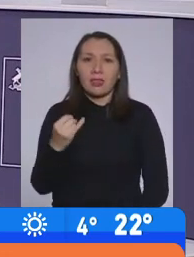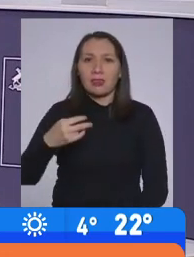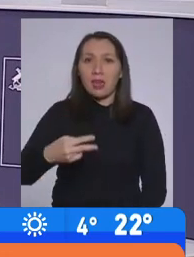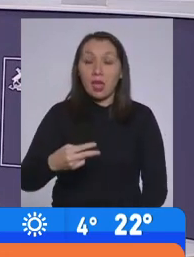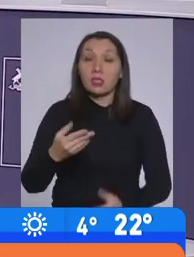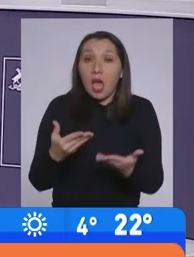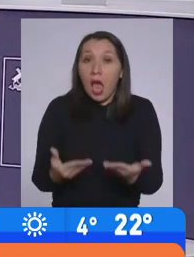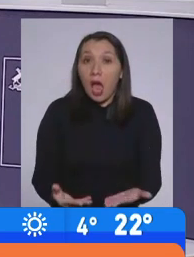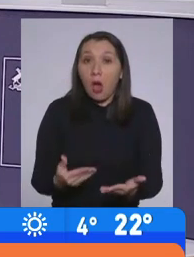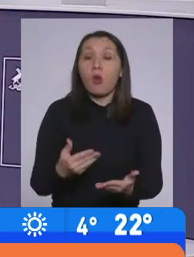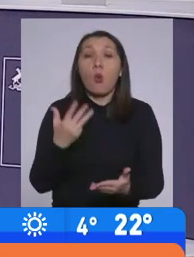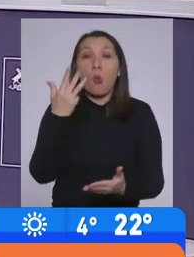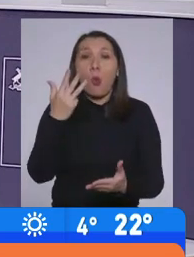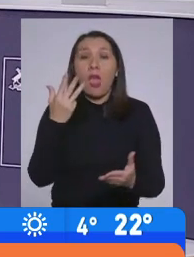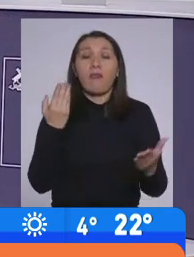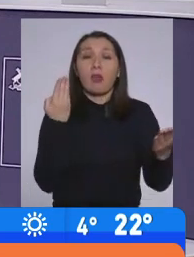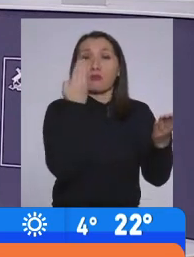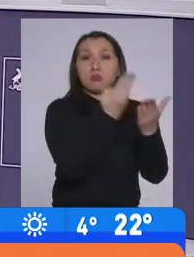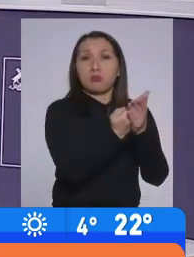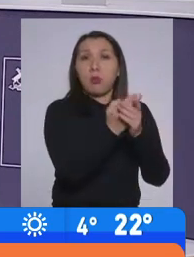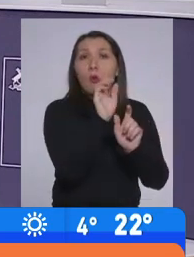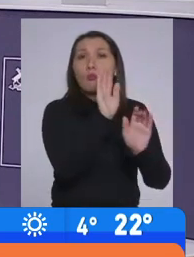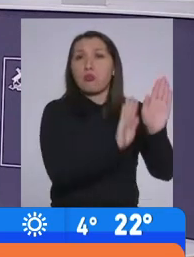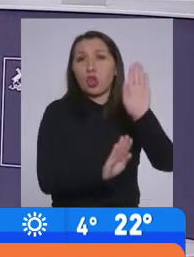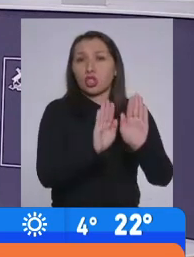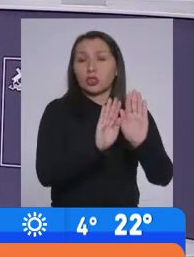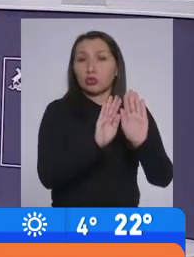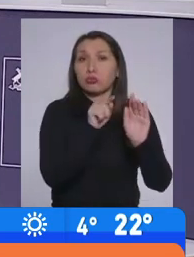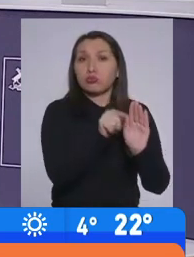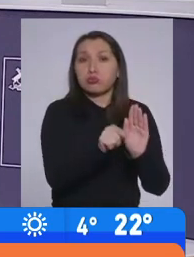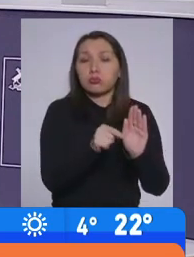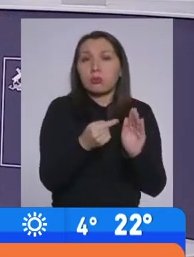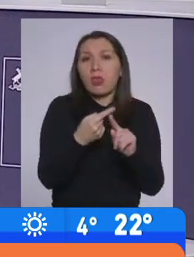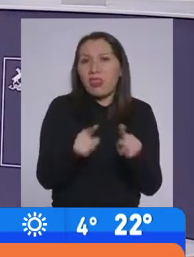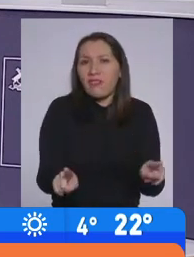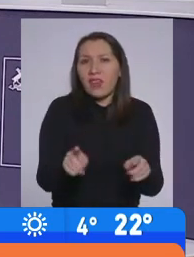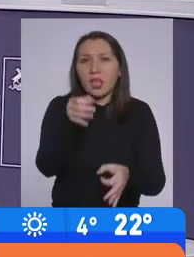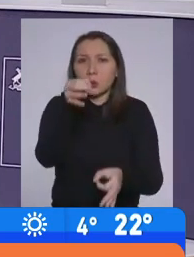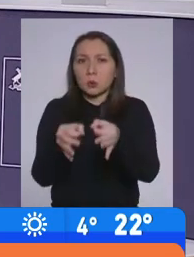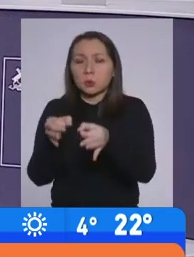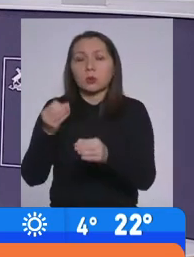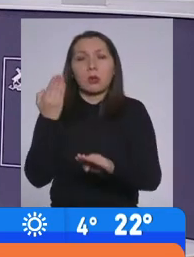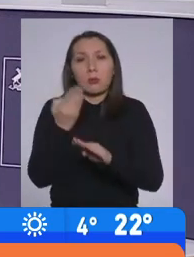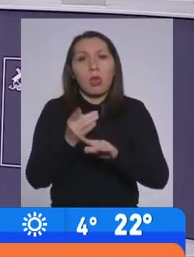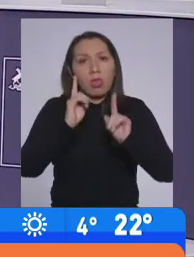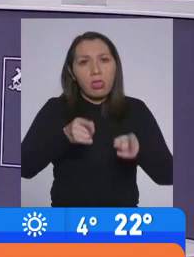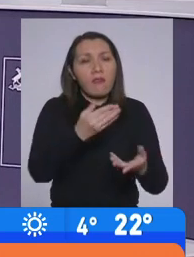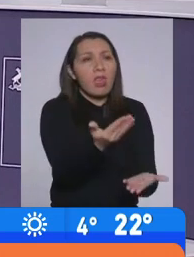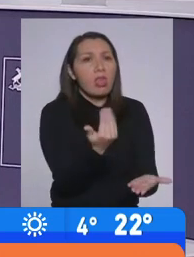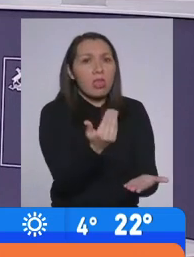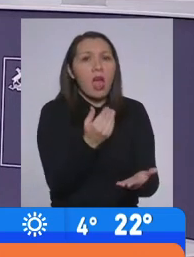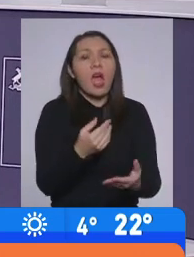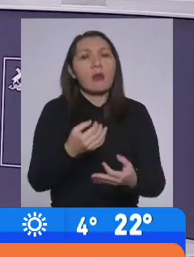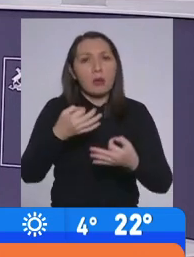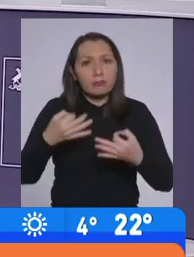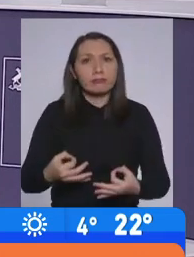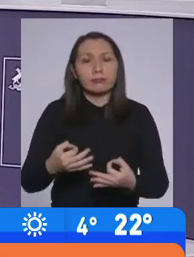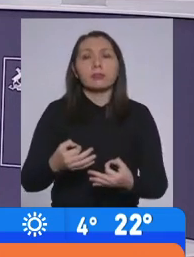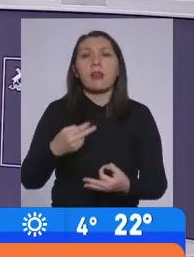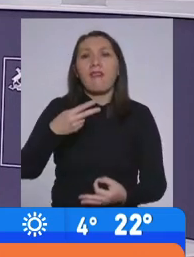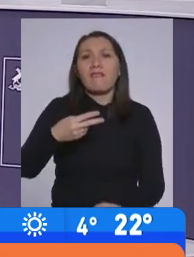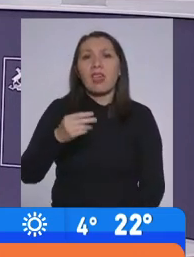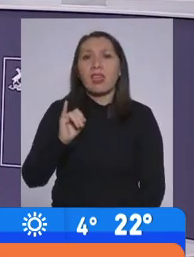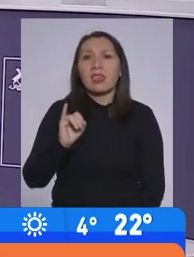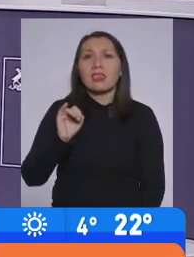momento y nueve recursos de protección tramitándose en distintas cortes de apelaciones del país demandando que se haga entrega de estas terapias de vih